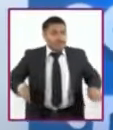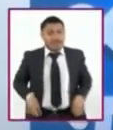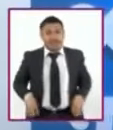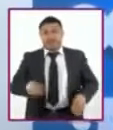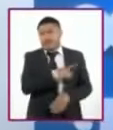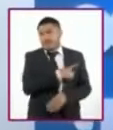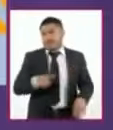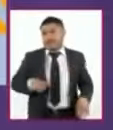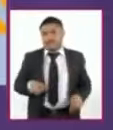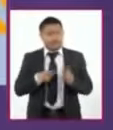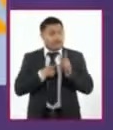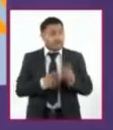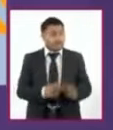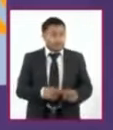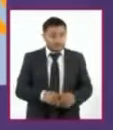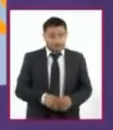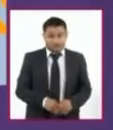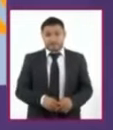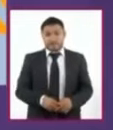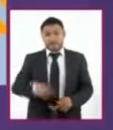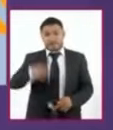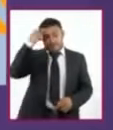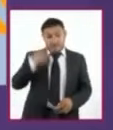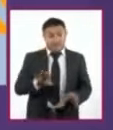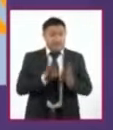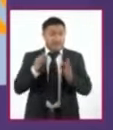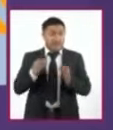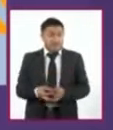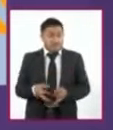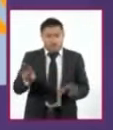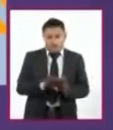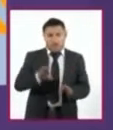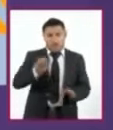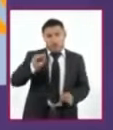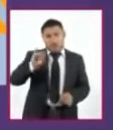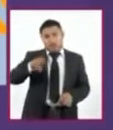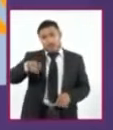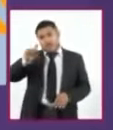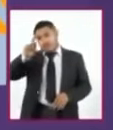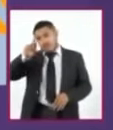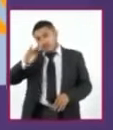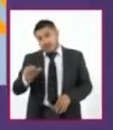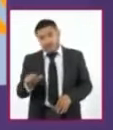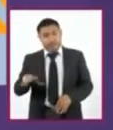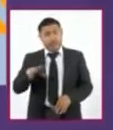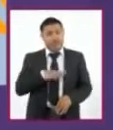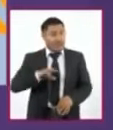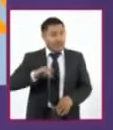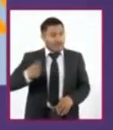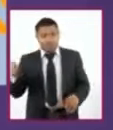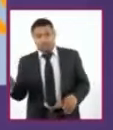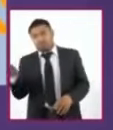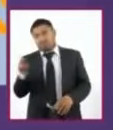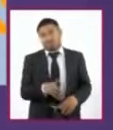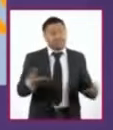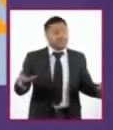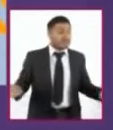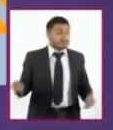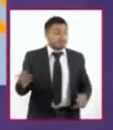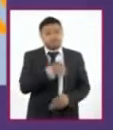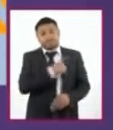conservar. Para que una figura se considere simétrica de otra con respecto a un eje de simetría,